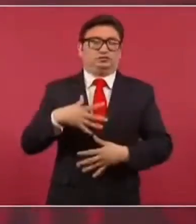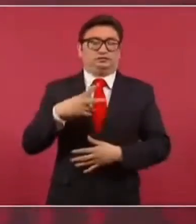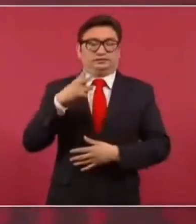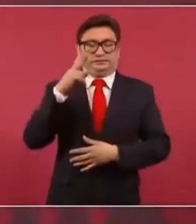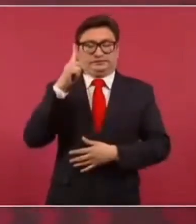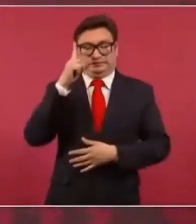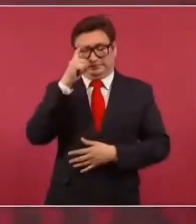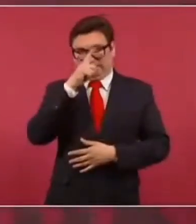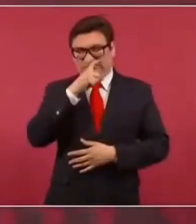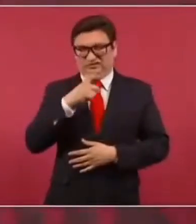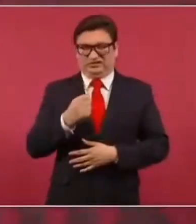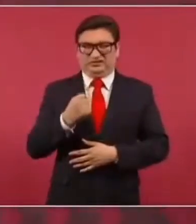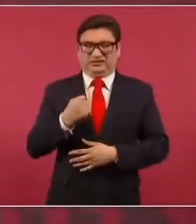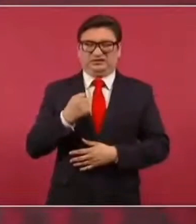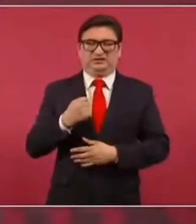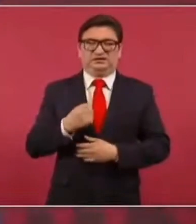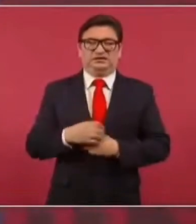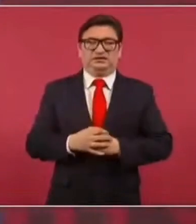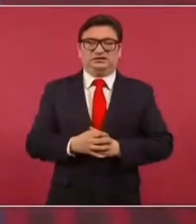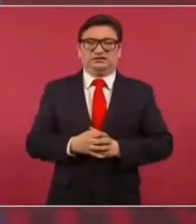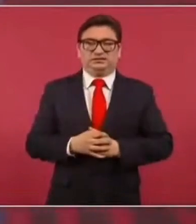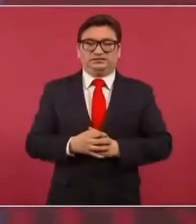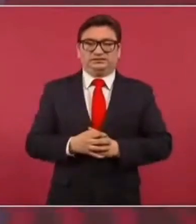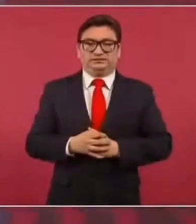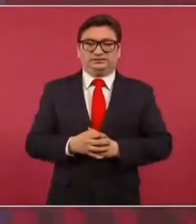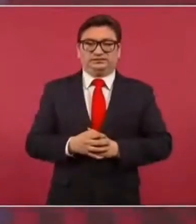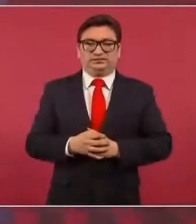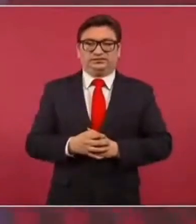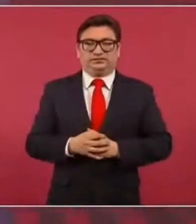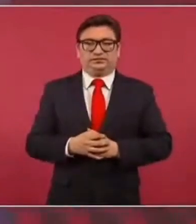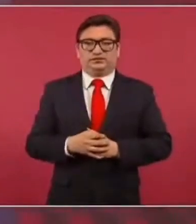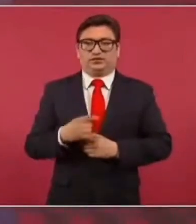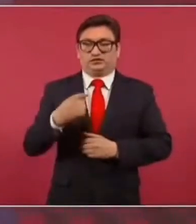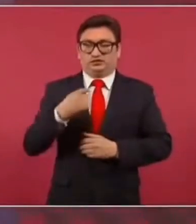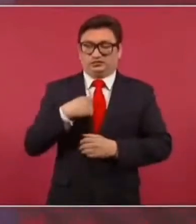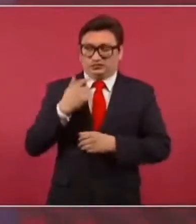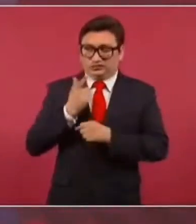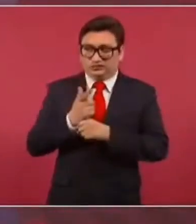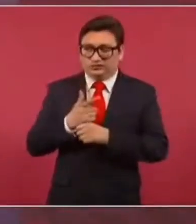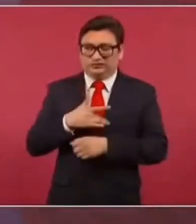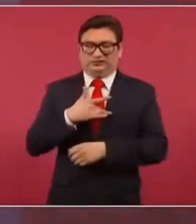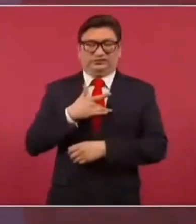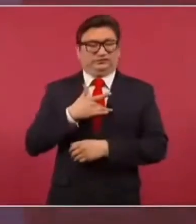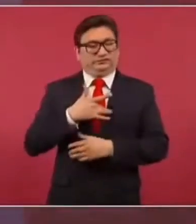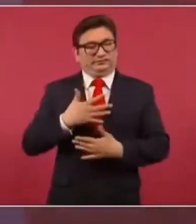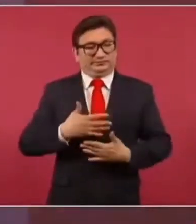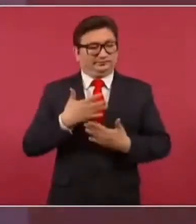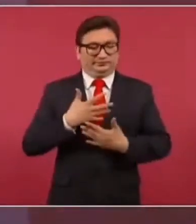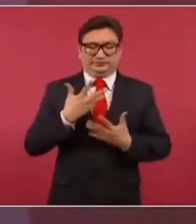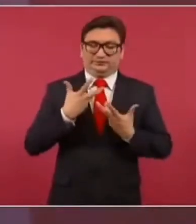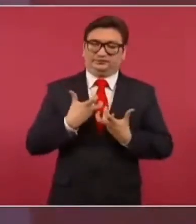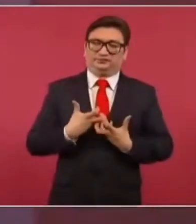duro, el que más me ha afectado anímicamente.